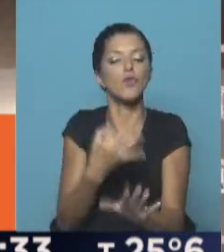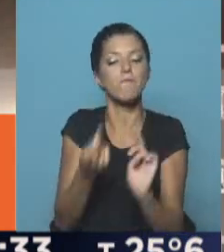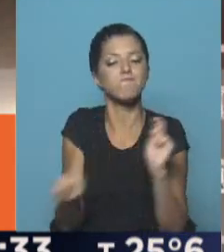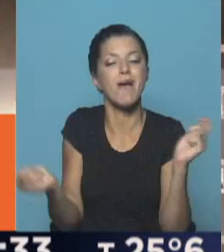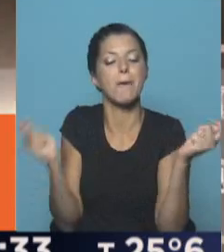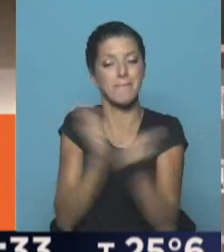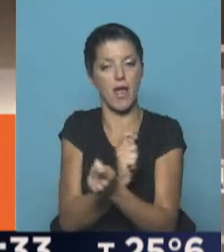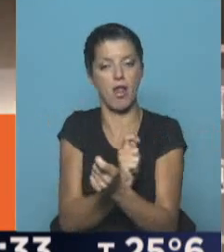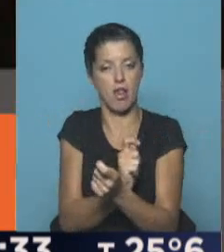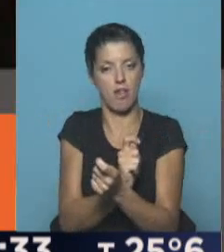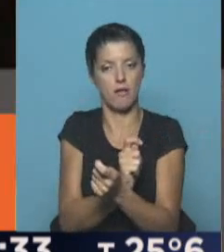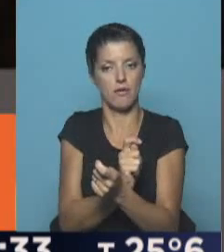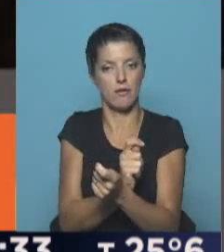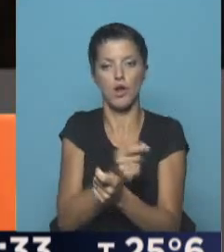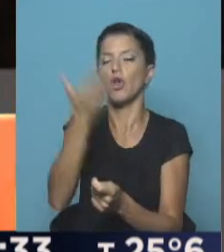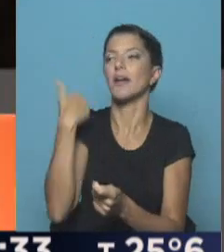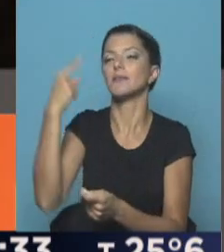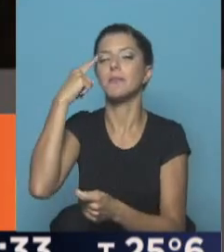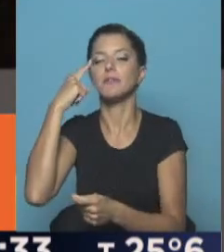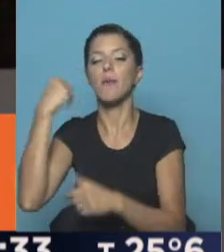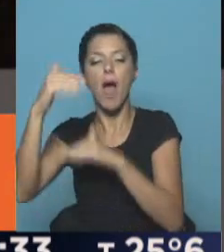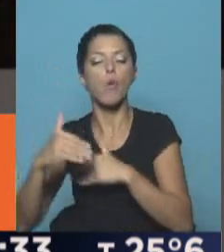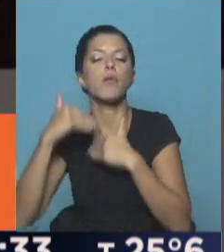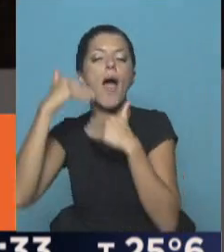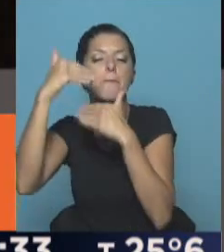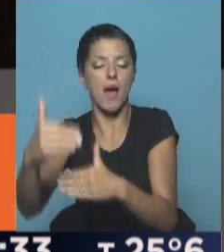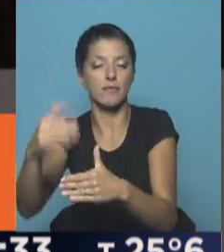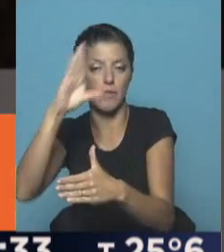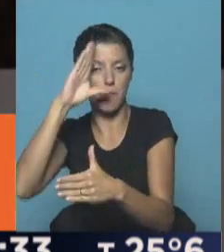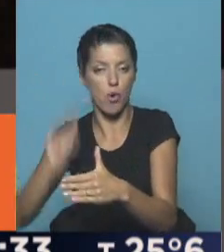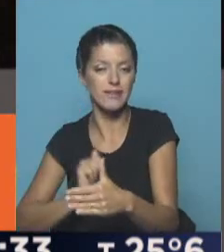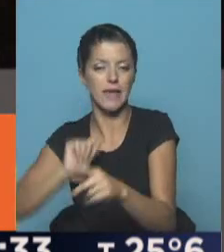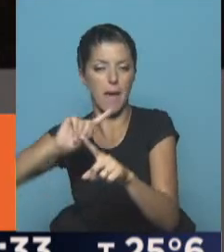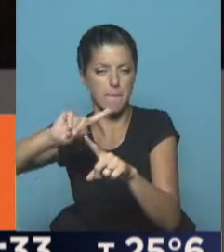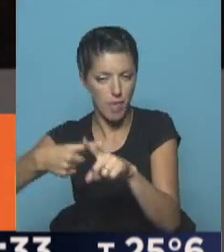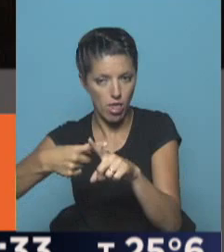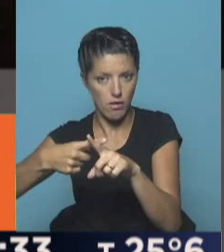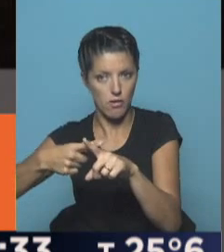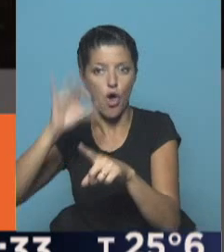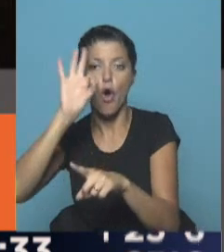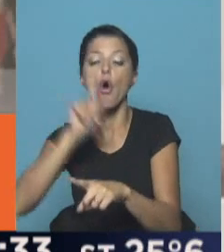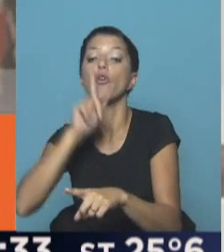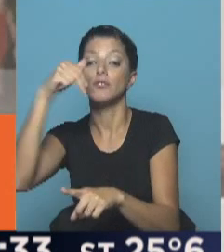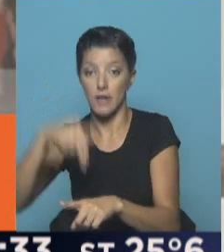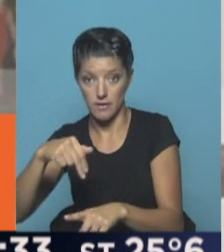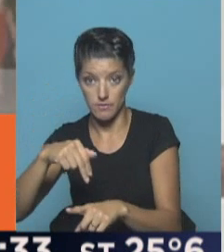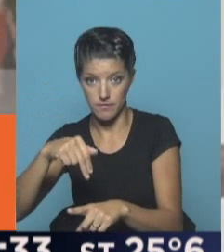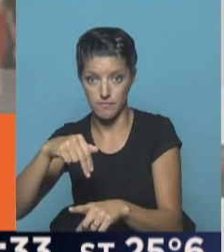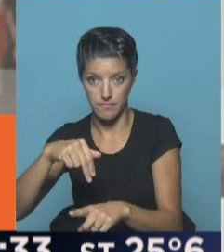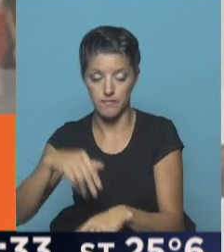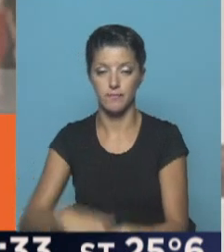un avance del músculo militar, político, militar de la OTAN hacia las líneas